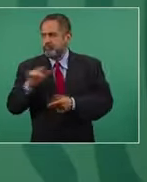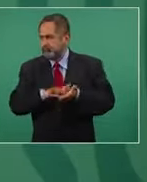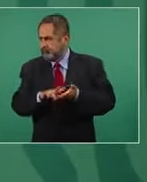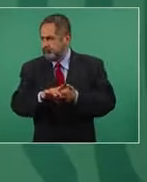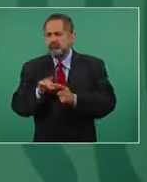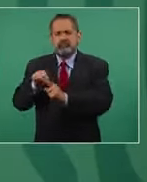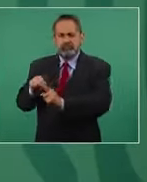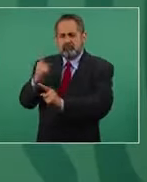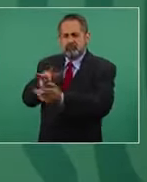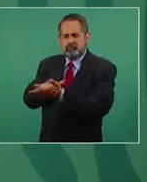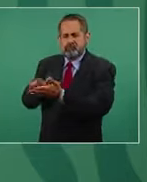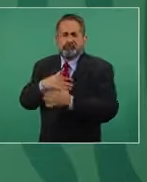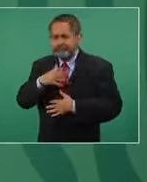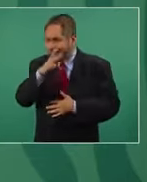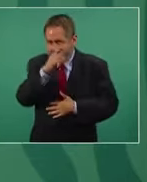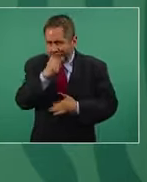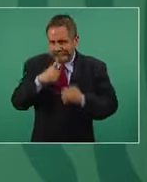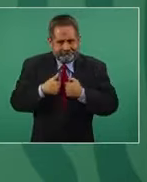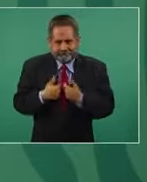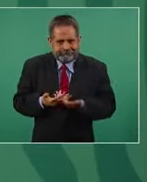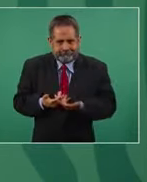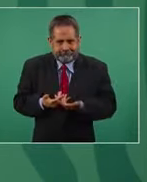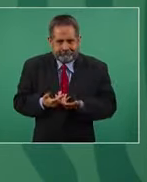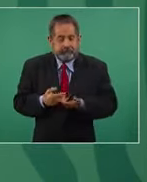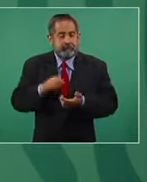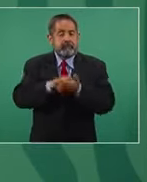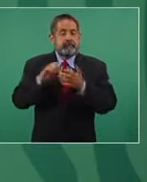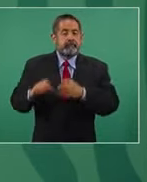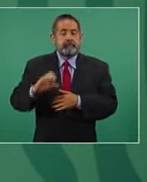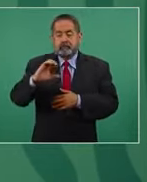organizaciones. En el caso de Chenaló,